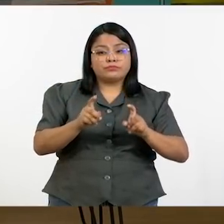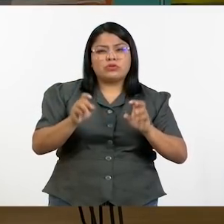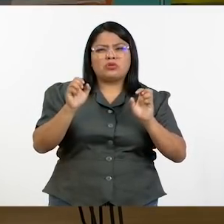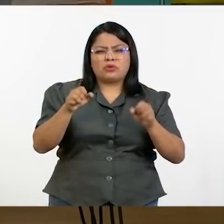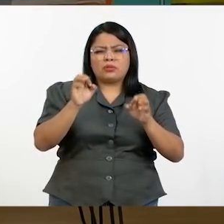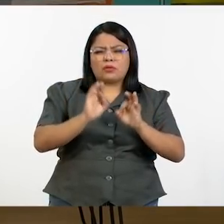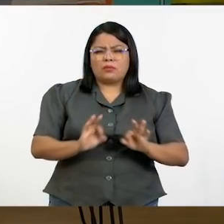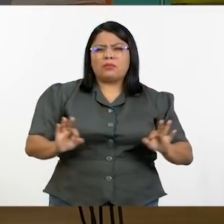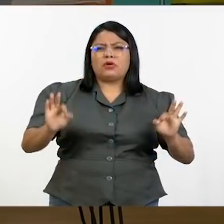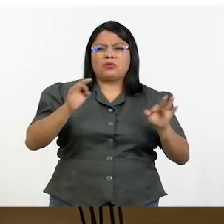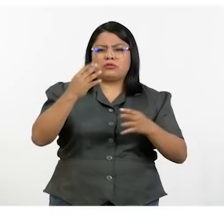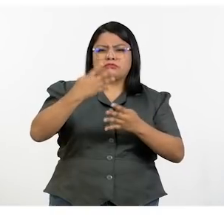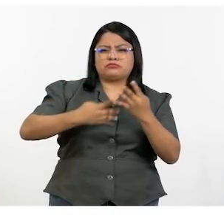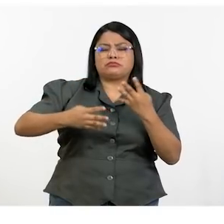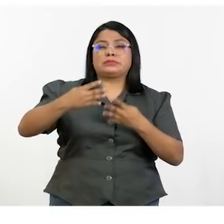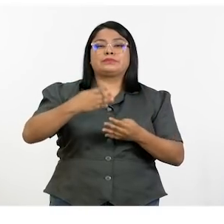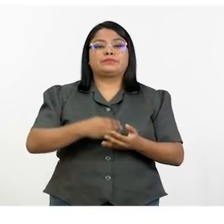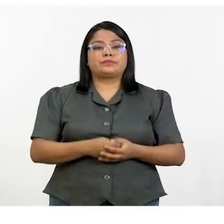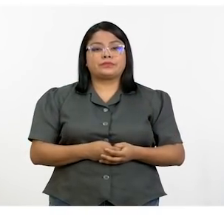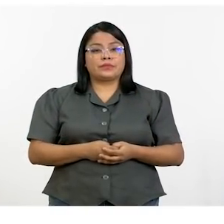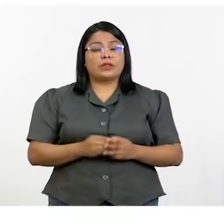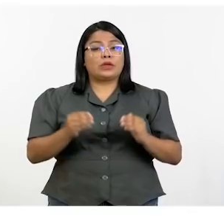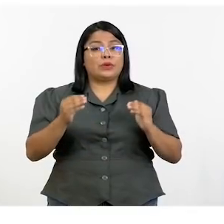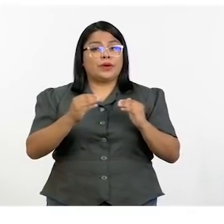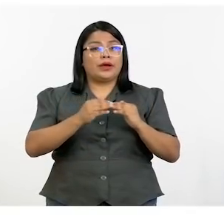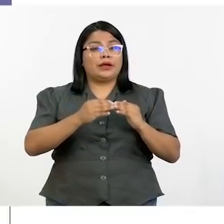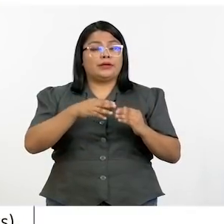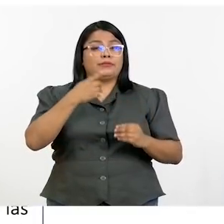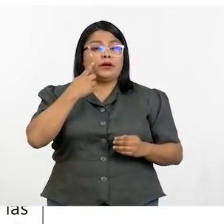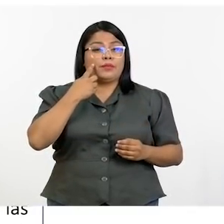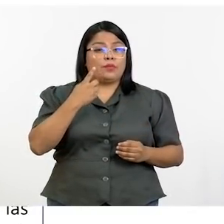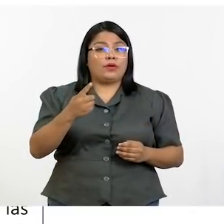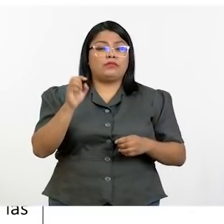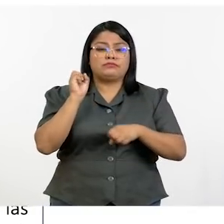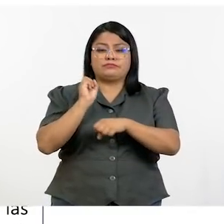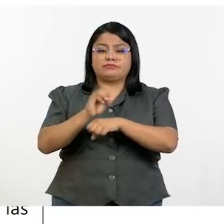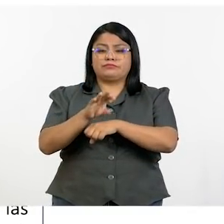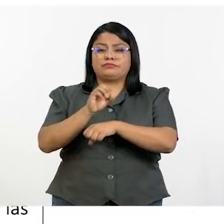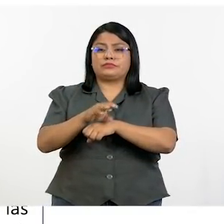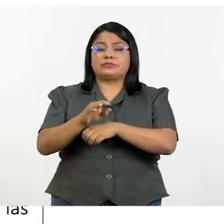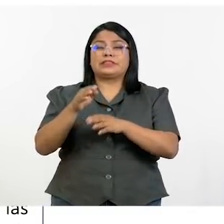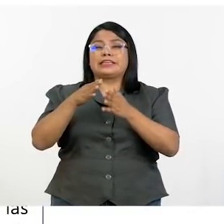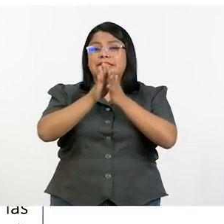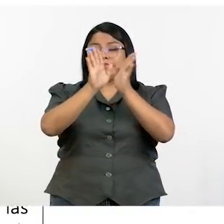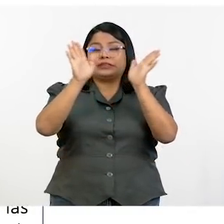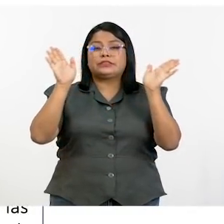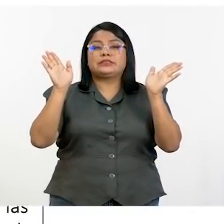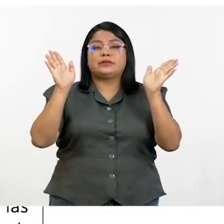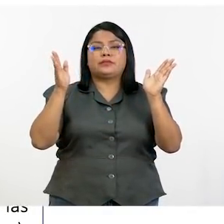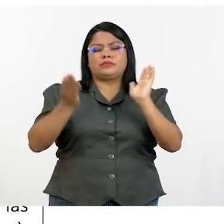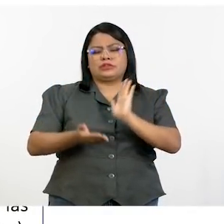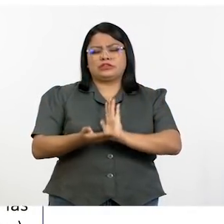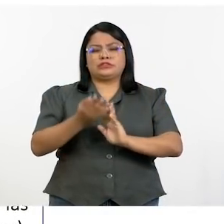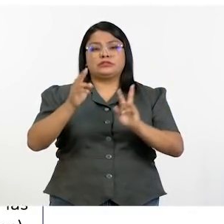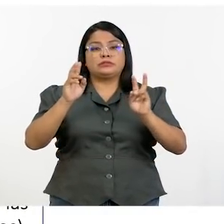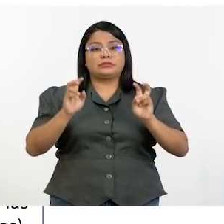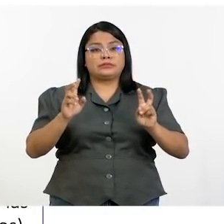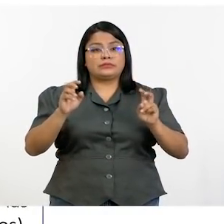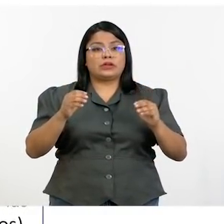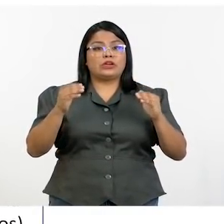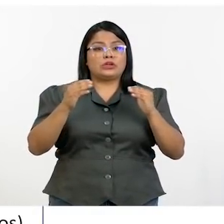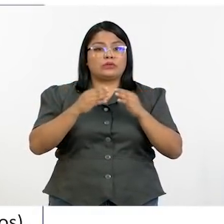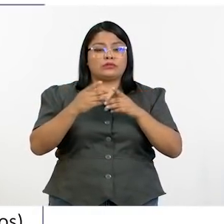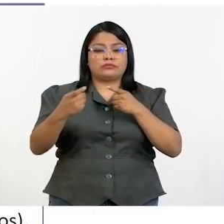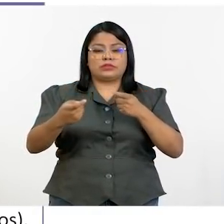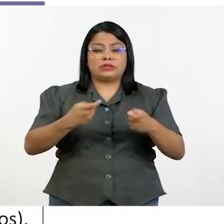podemos mejorarla y contextualizarla. Además, encontraremos orientaciones generales para el desarrollo de